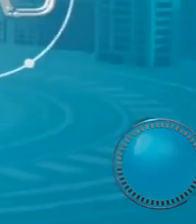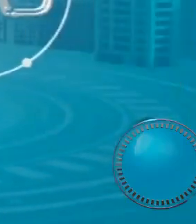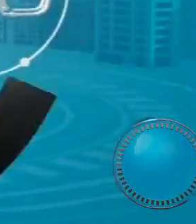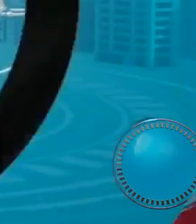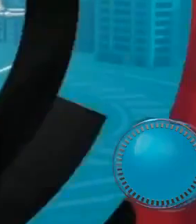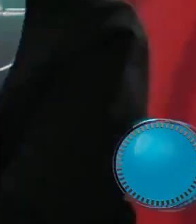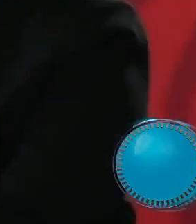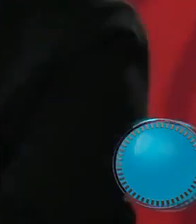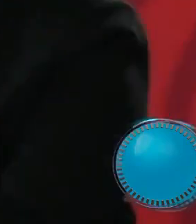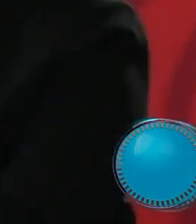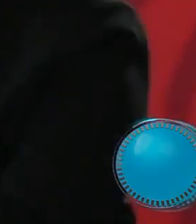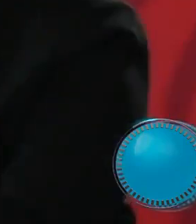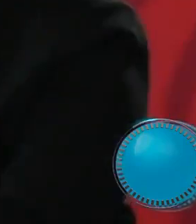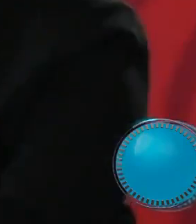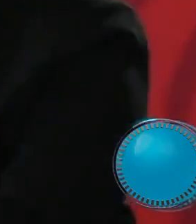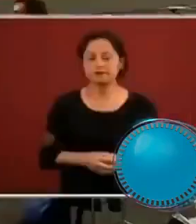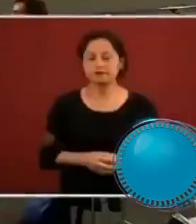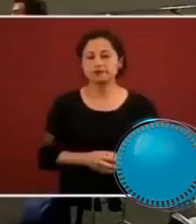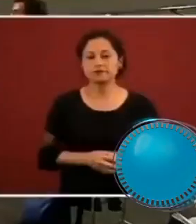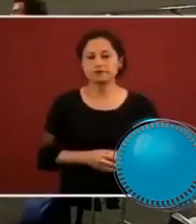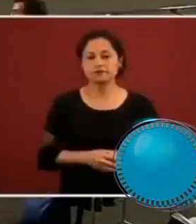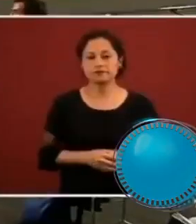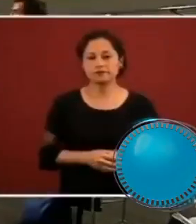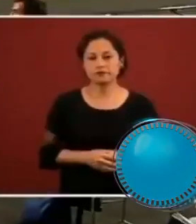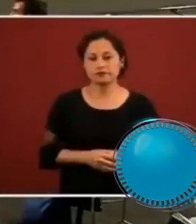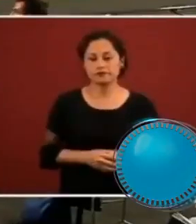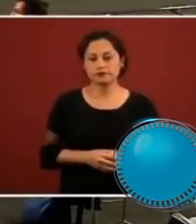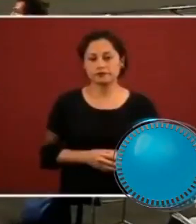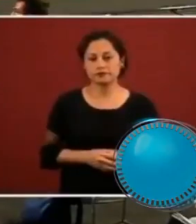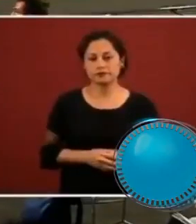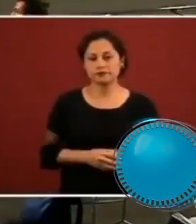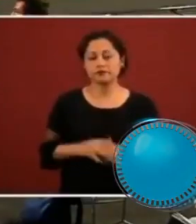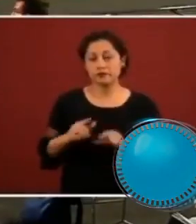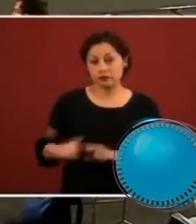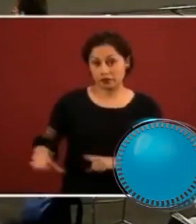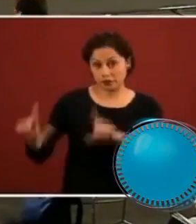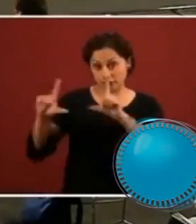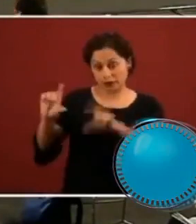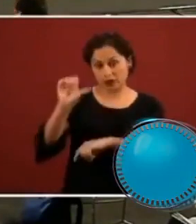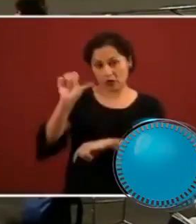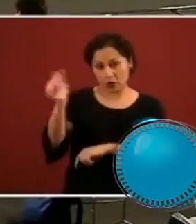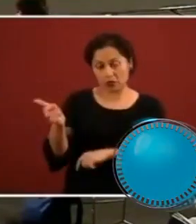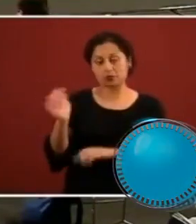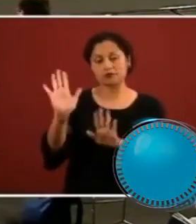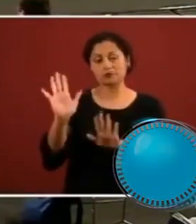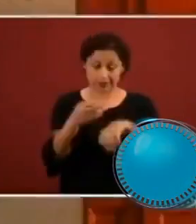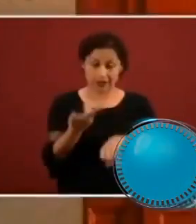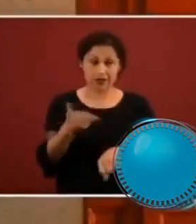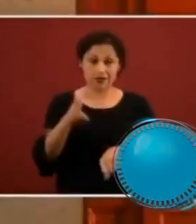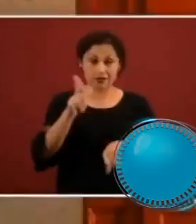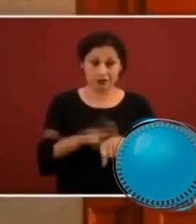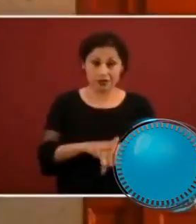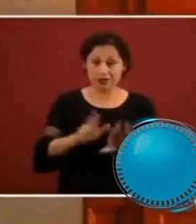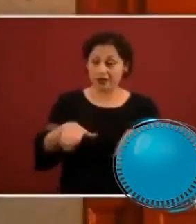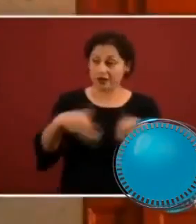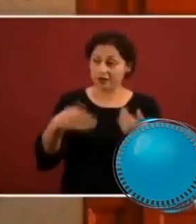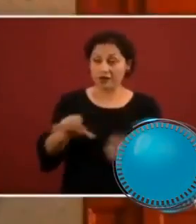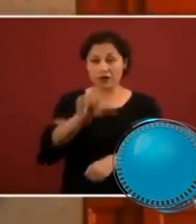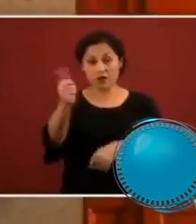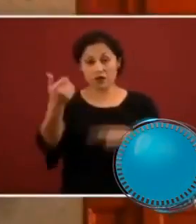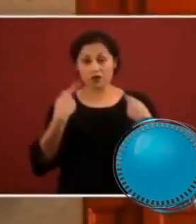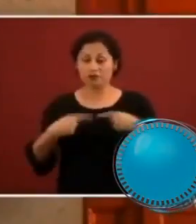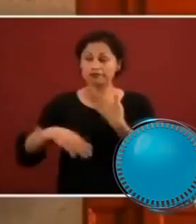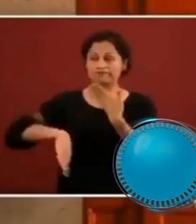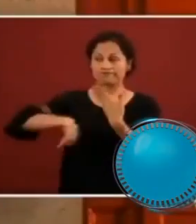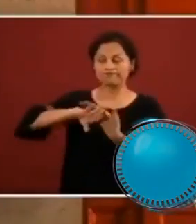La jefa Fabiana, titular de la División de Programas de Enfermería del IMSS, dio positivo a COVID-19 y hemos seguido de cerca su evolución